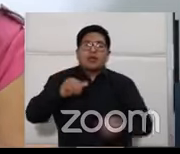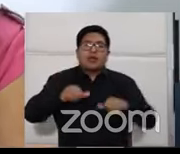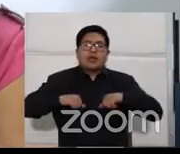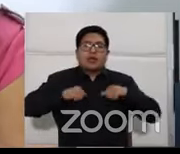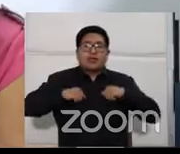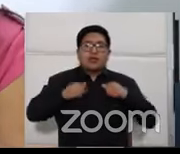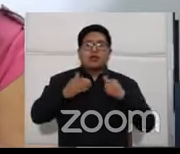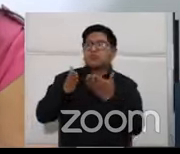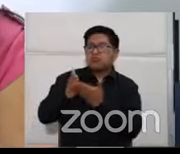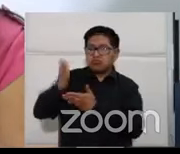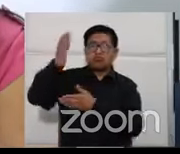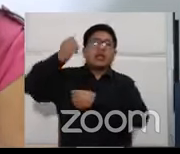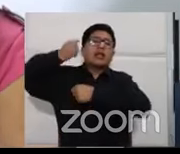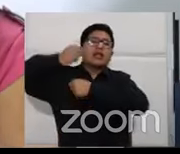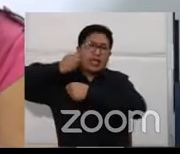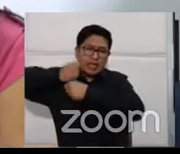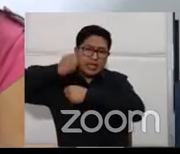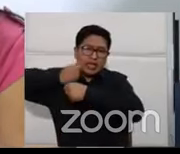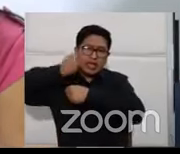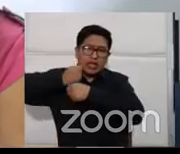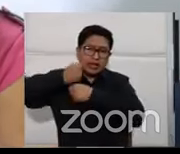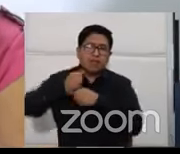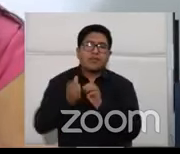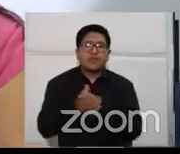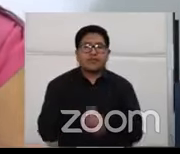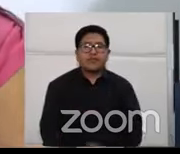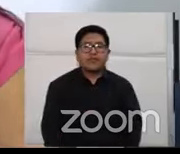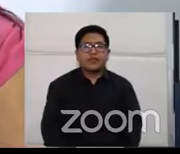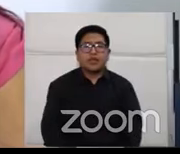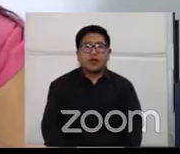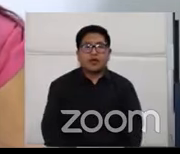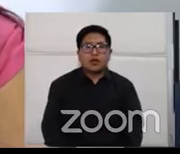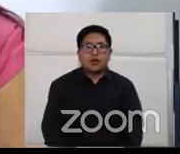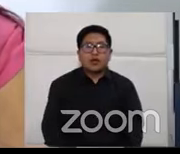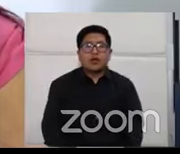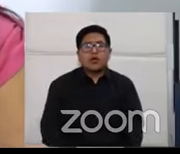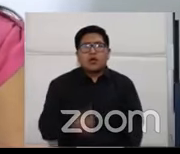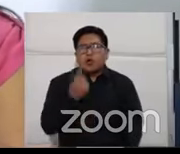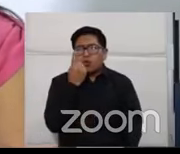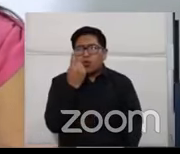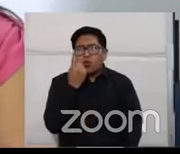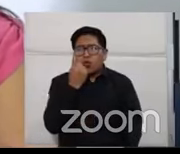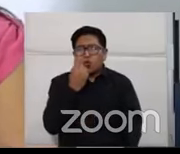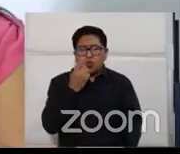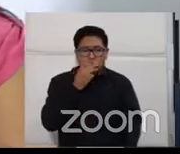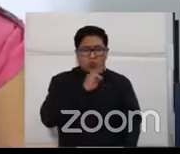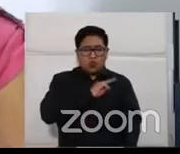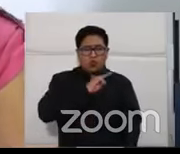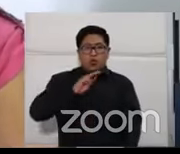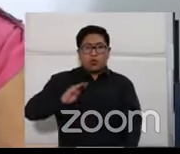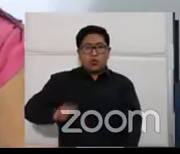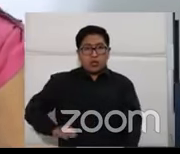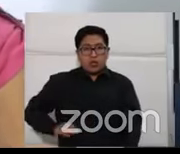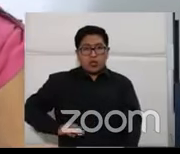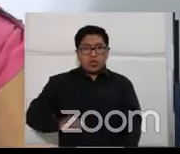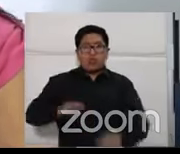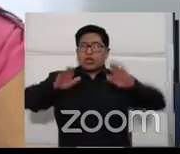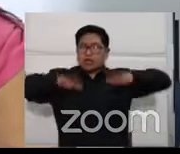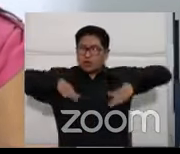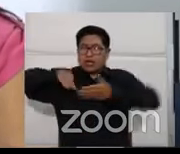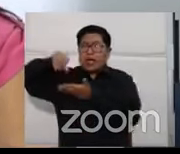y autorizados para trabajar durante estas gestiones un solo municipio que no corresponde a ninguna capital del departamento